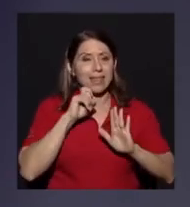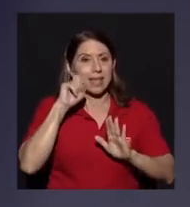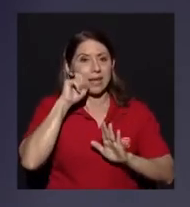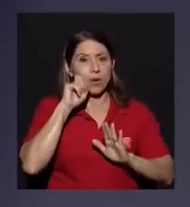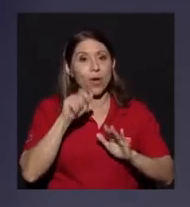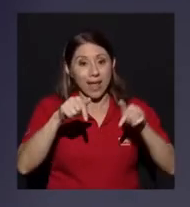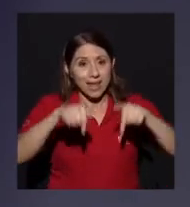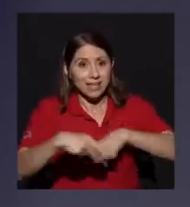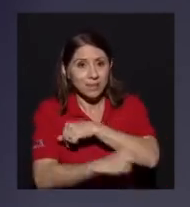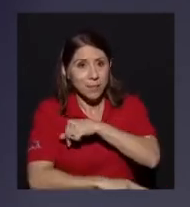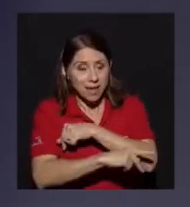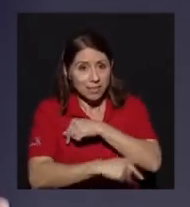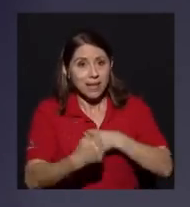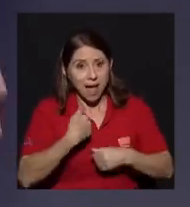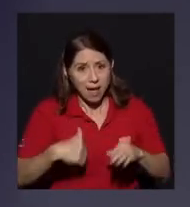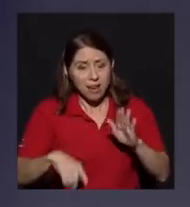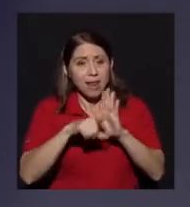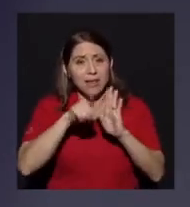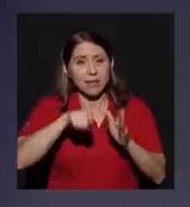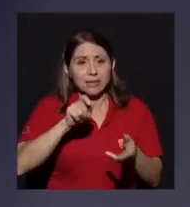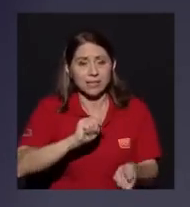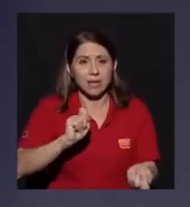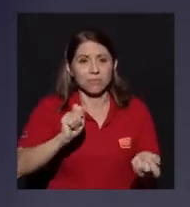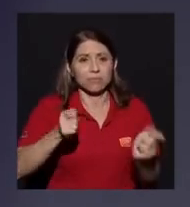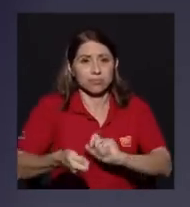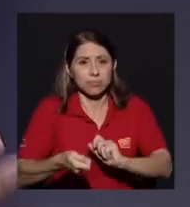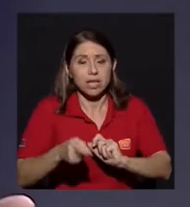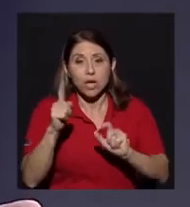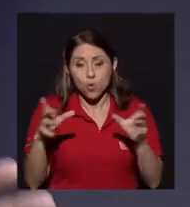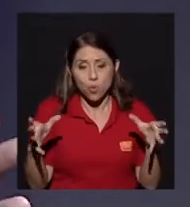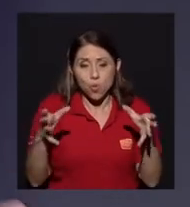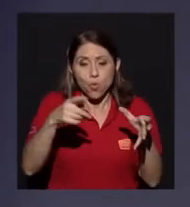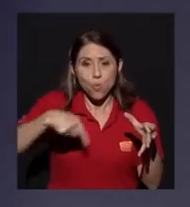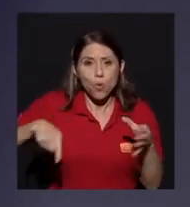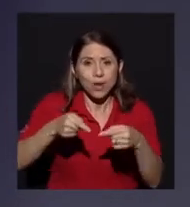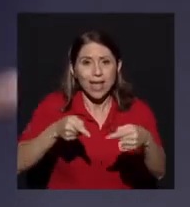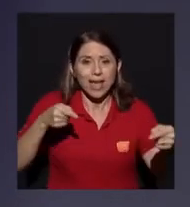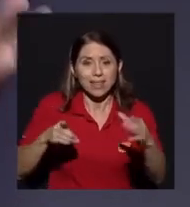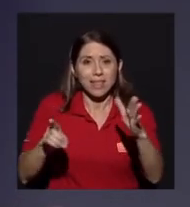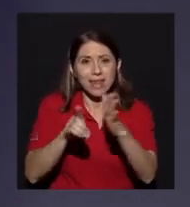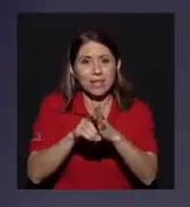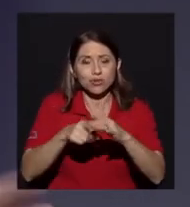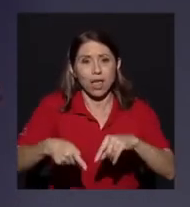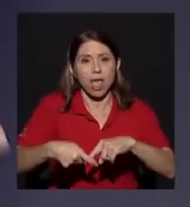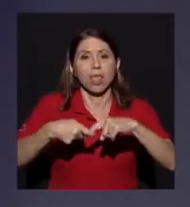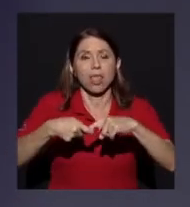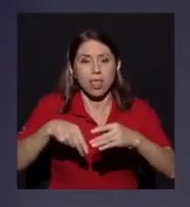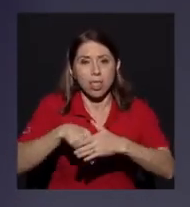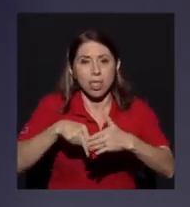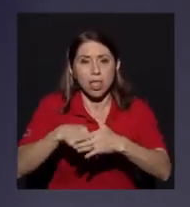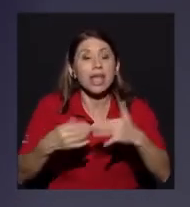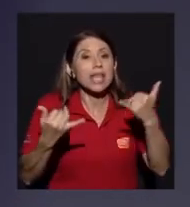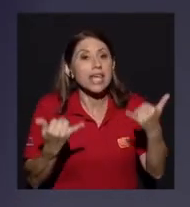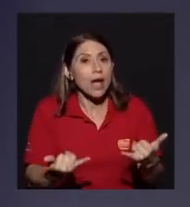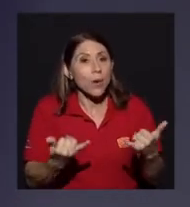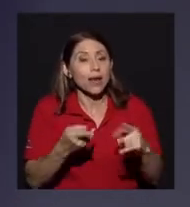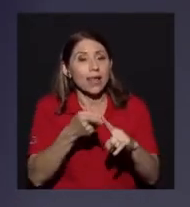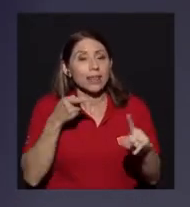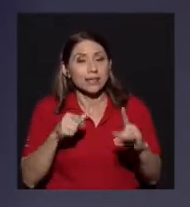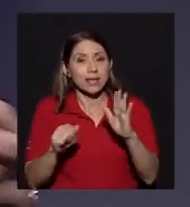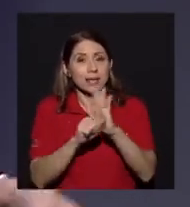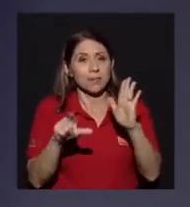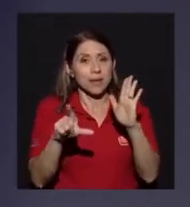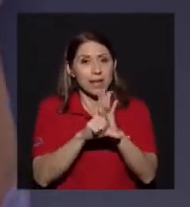que necesita transformarse y ha habido un bloque anti derechos que sistemáticamente ha bloqueado esto y ahora están pretendiendo desde la asamblea